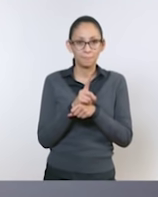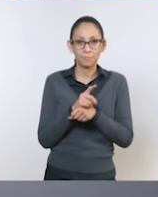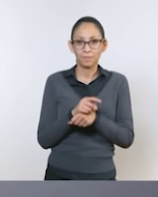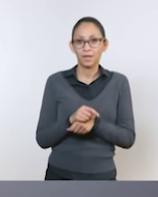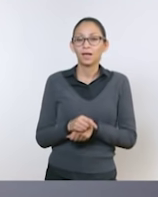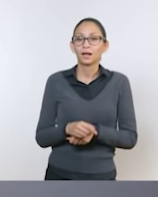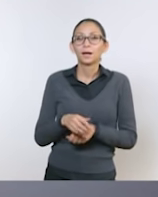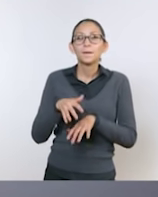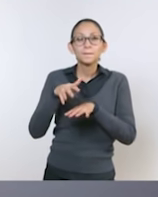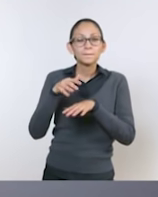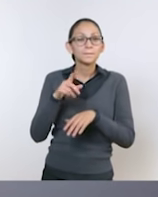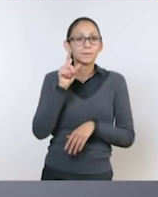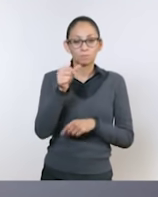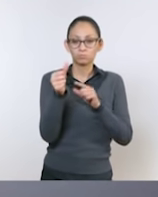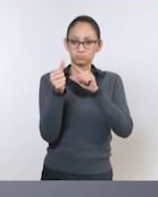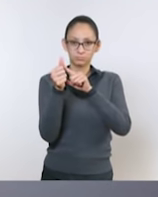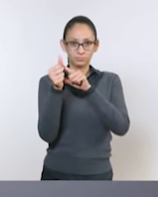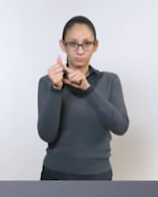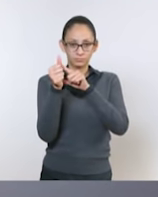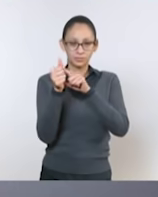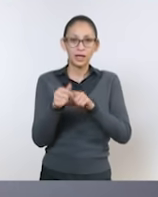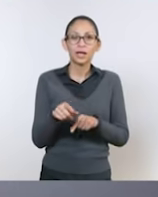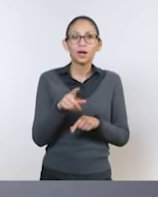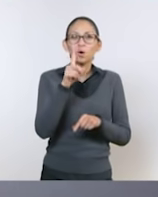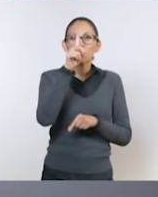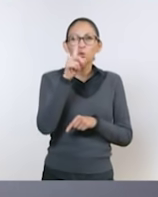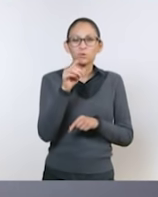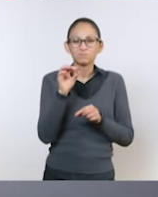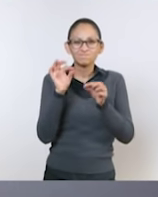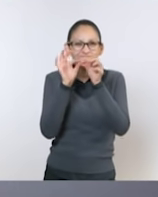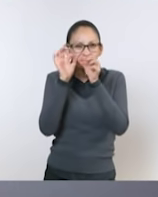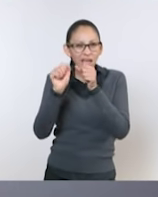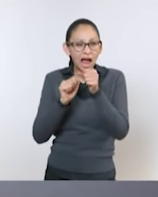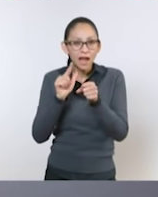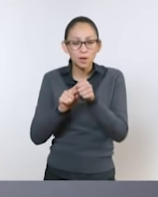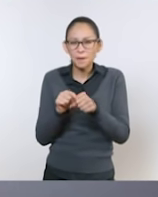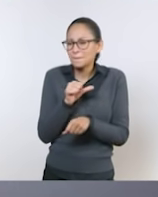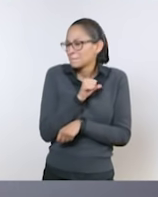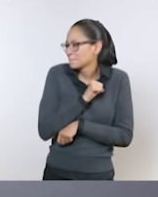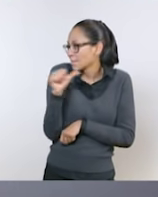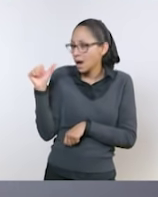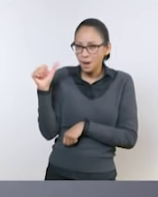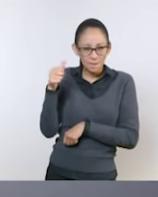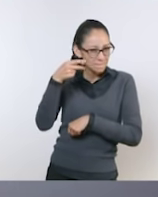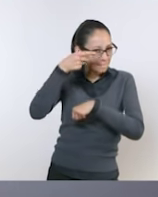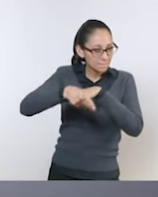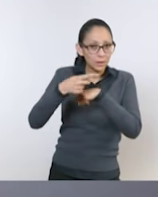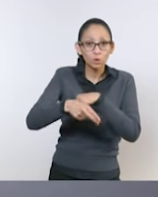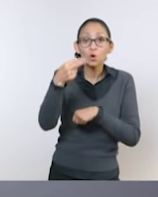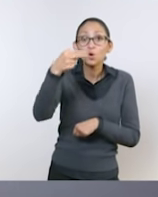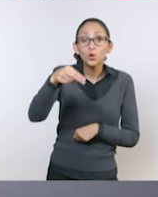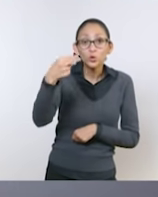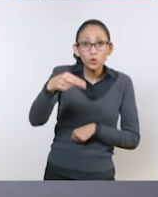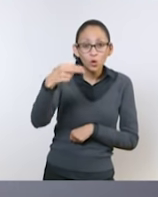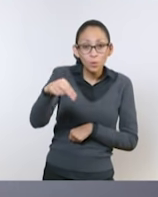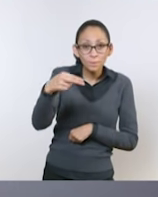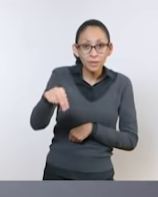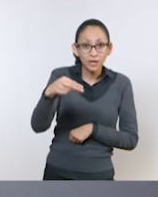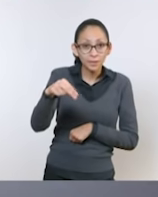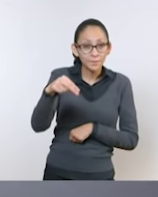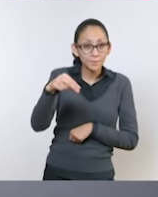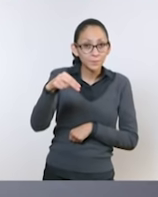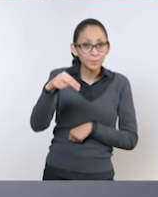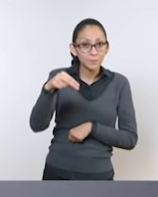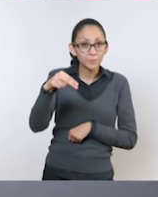Un día, en el dedo gordo de María del Pilar, llegó un microbio muy malo y peligroso. Su nombre